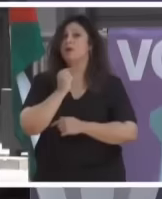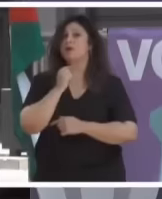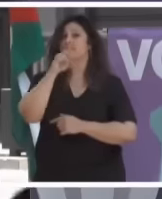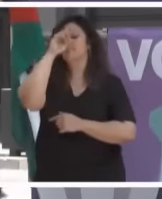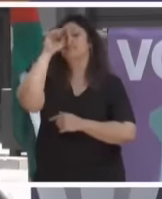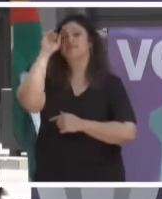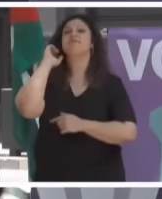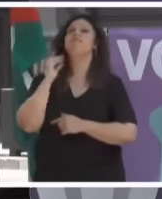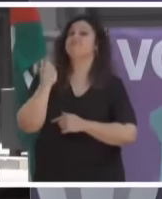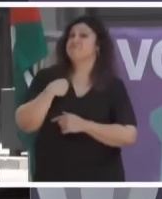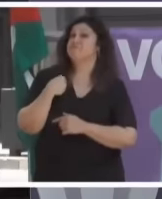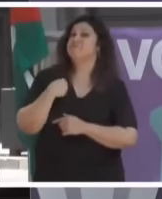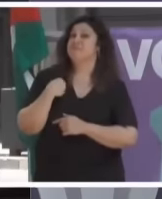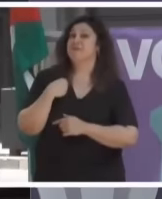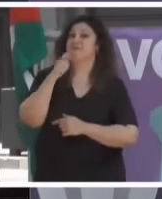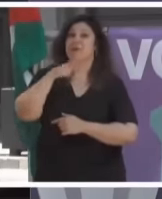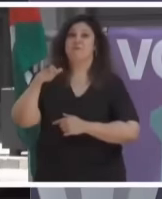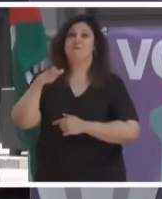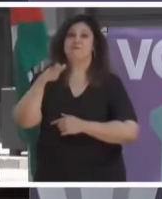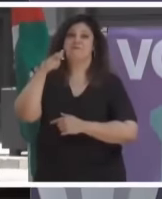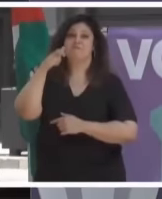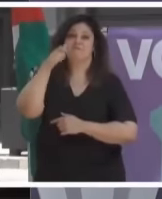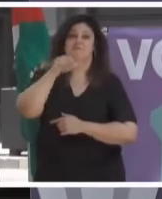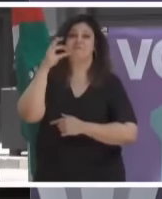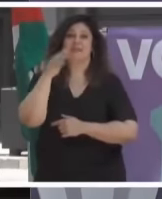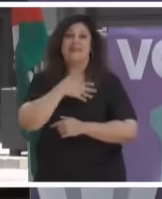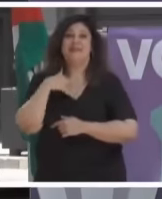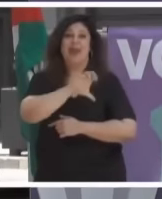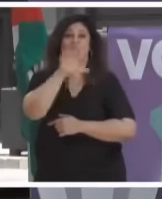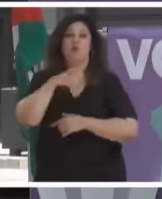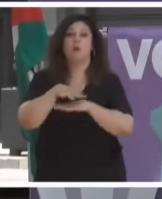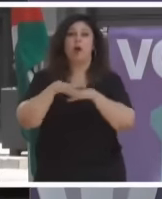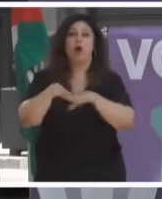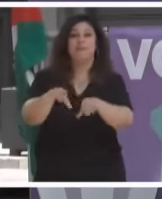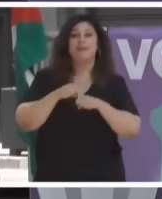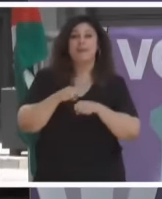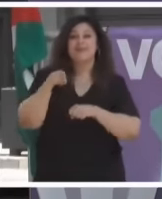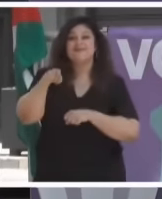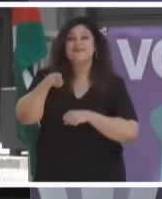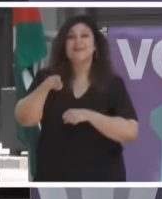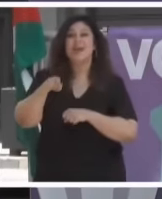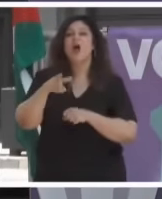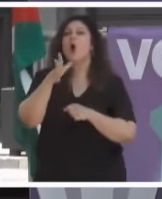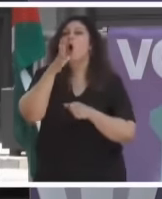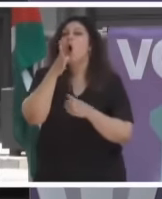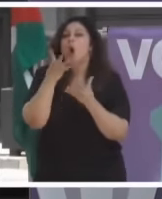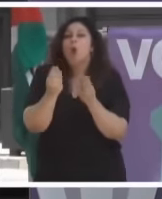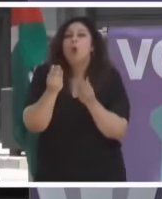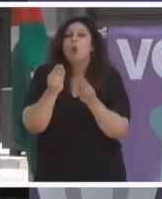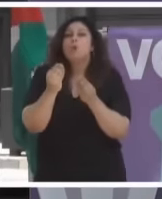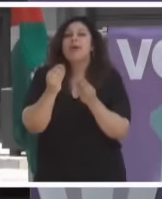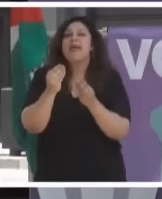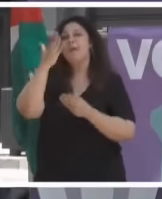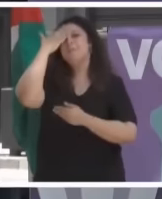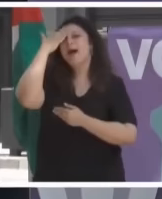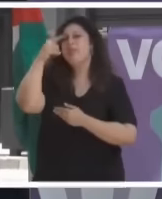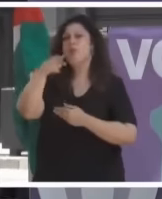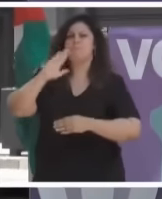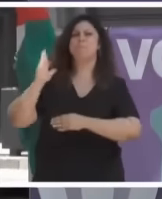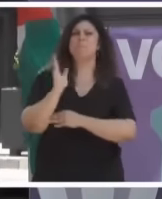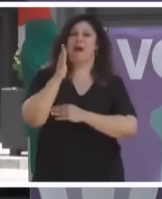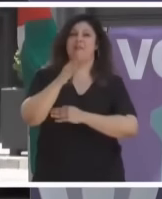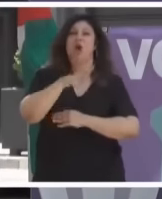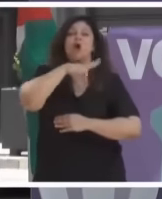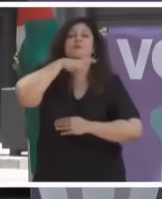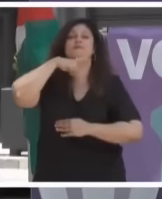por aquellos y aquellas que quieren gobernar Europa. Está destrozando el humedal de Padul, que es una joya medioambiental,